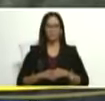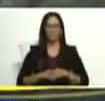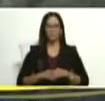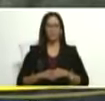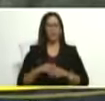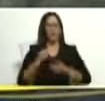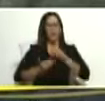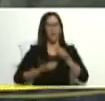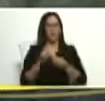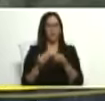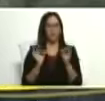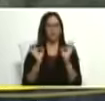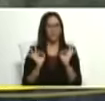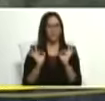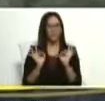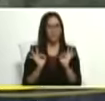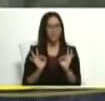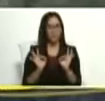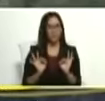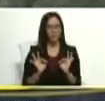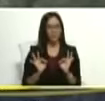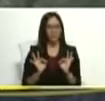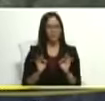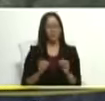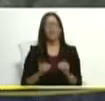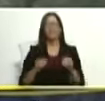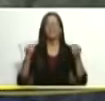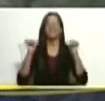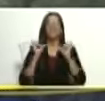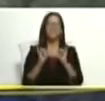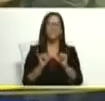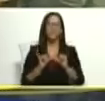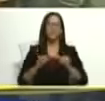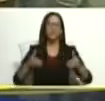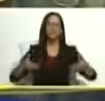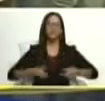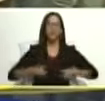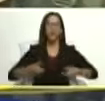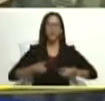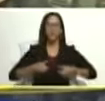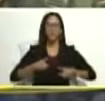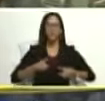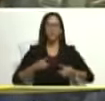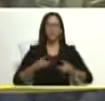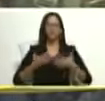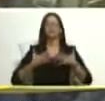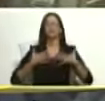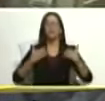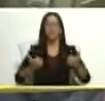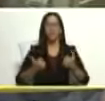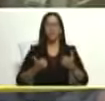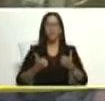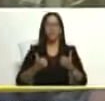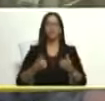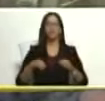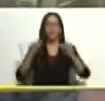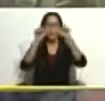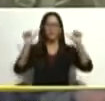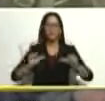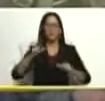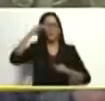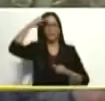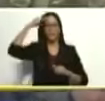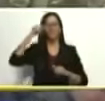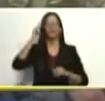creada precisamente en el mismo esfuerzo en que se rescató la doctrina militar de